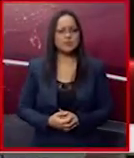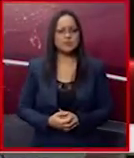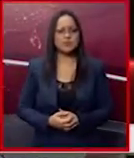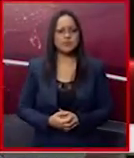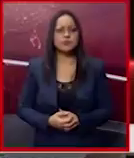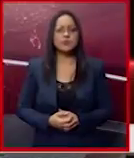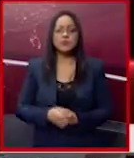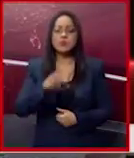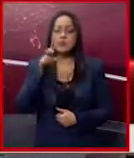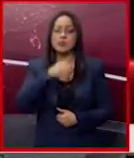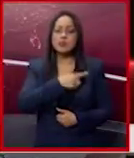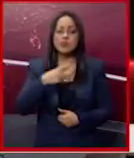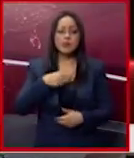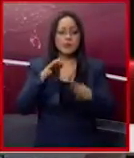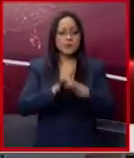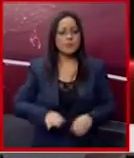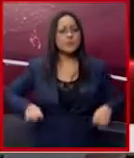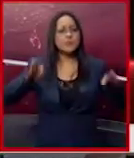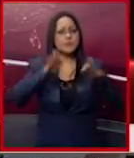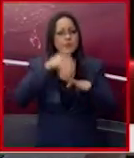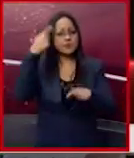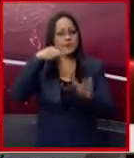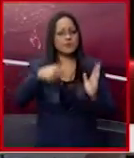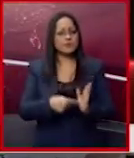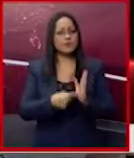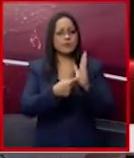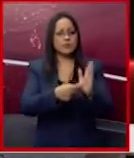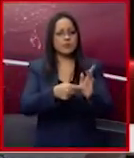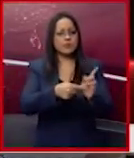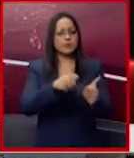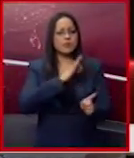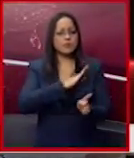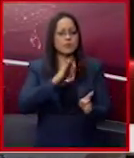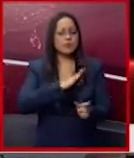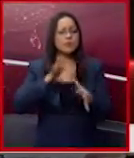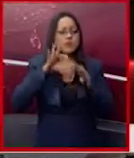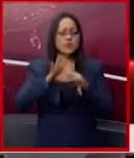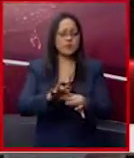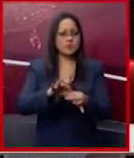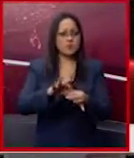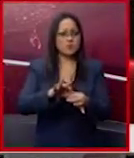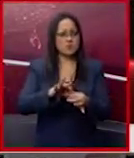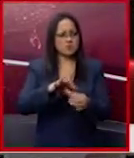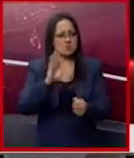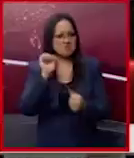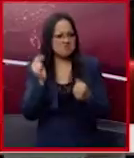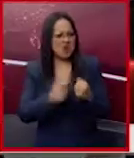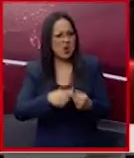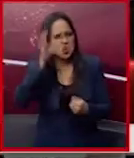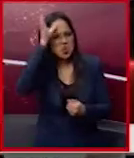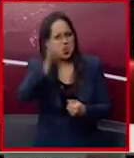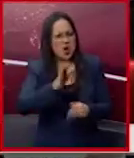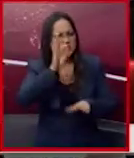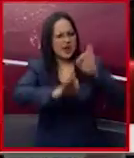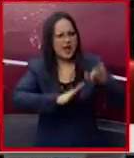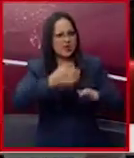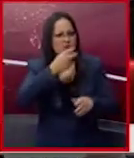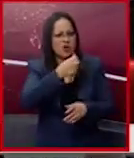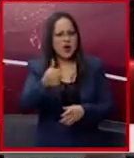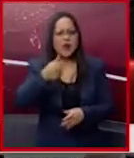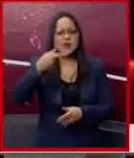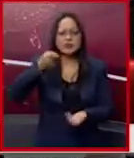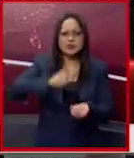Se hace necesario el proteger a la especie canina de prácticas fútiles y crueles como lo son